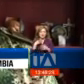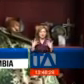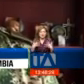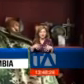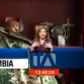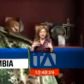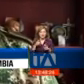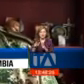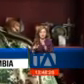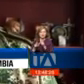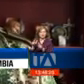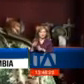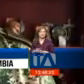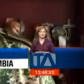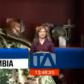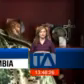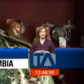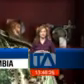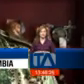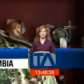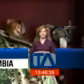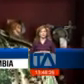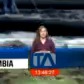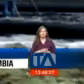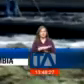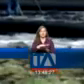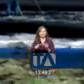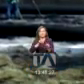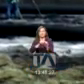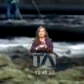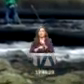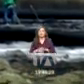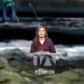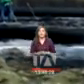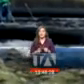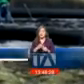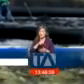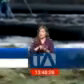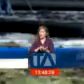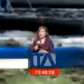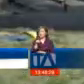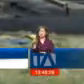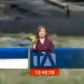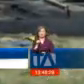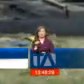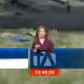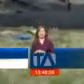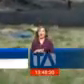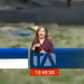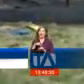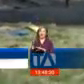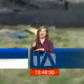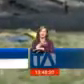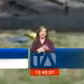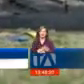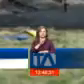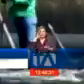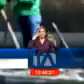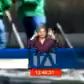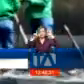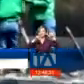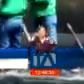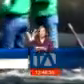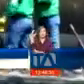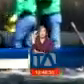miedo en los pobladores y un atentado en contra del medio ambiente. No es la primera ocasión que se atenta contra los sectores estratégicos del vecino